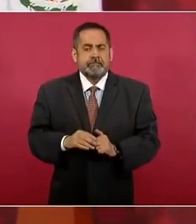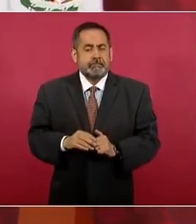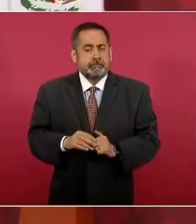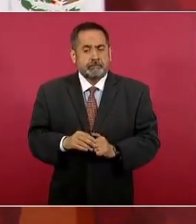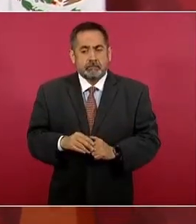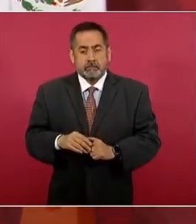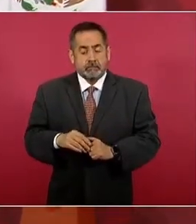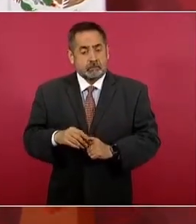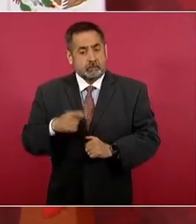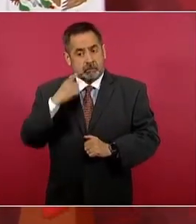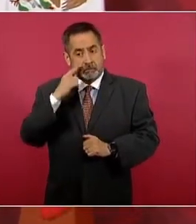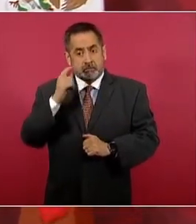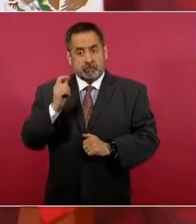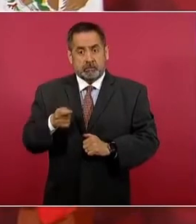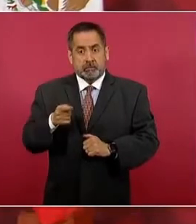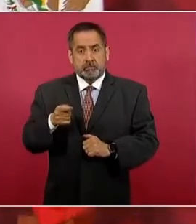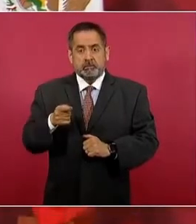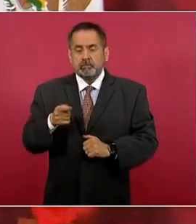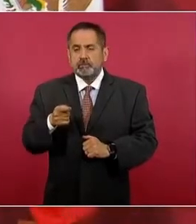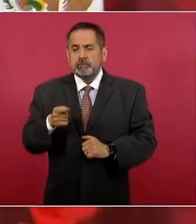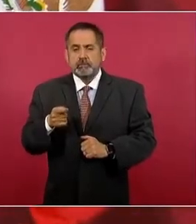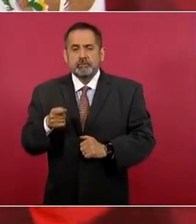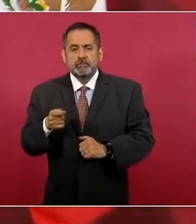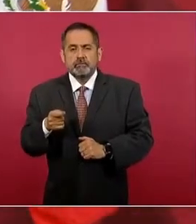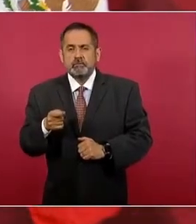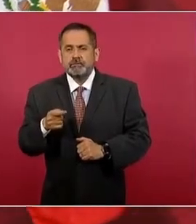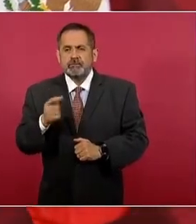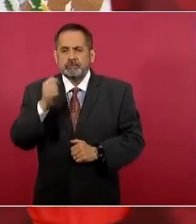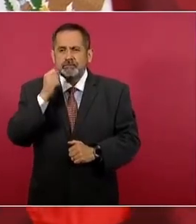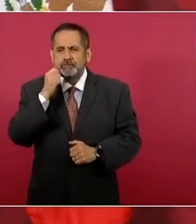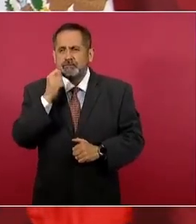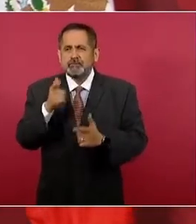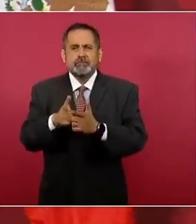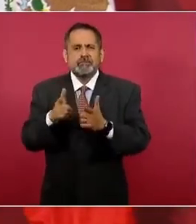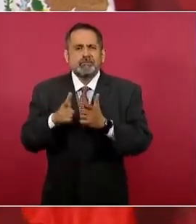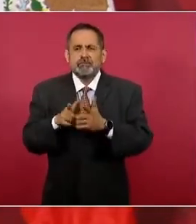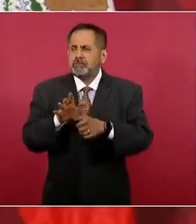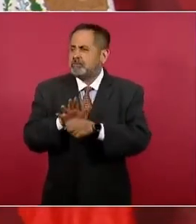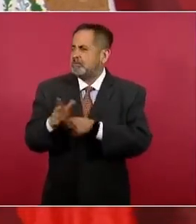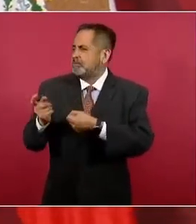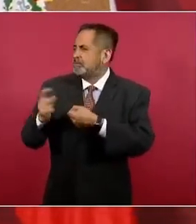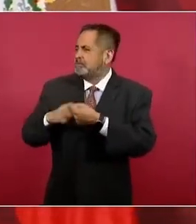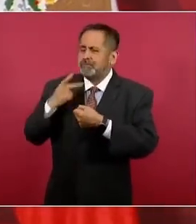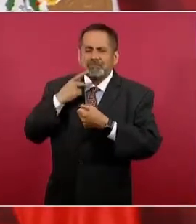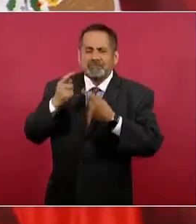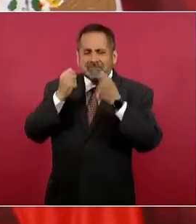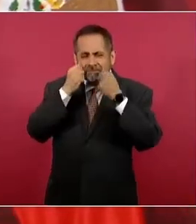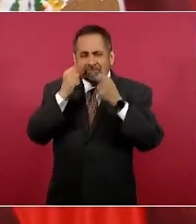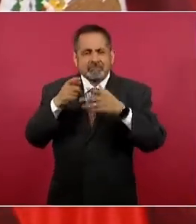al que se pertenece, pues deberíamos de